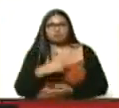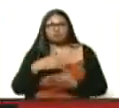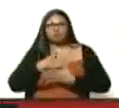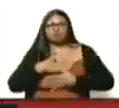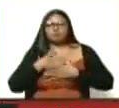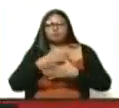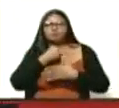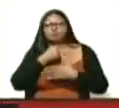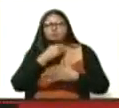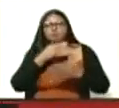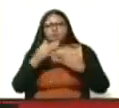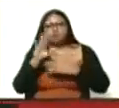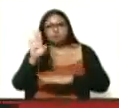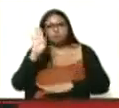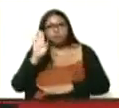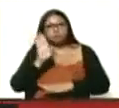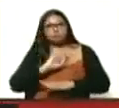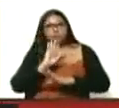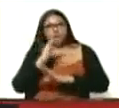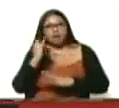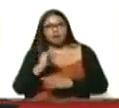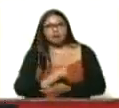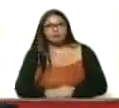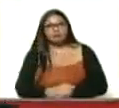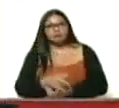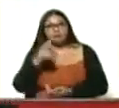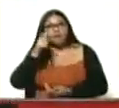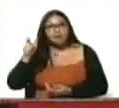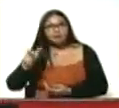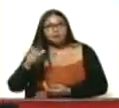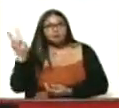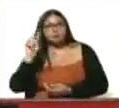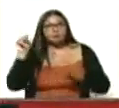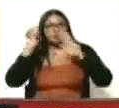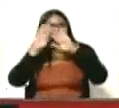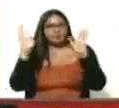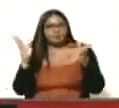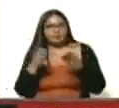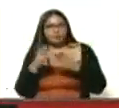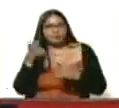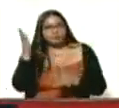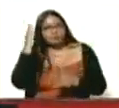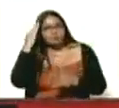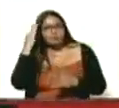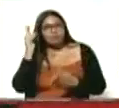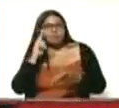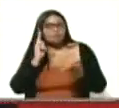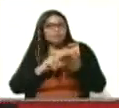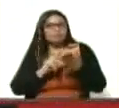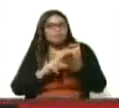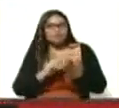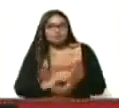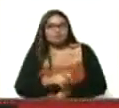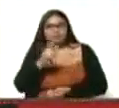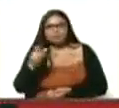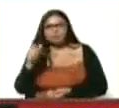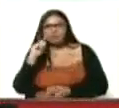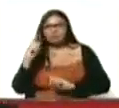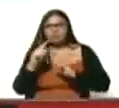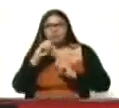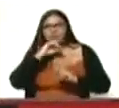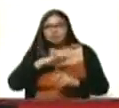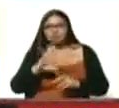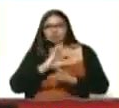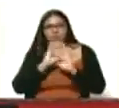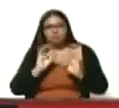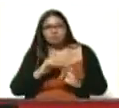vemos el sentido de compromiso o el compromiso que tiene el pueblo de Venezuela y el mundo de que se sepa la verdad, de que la gente esté del lado correcto de la historia,